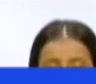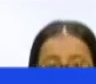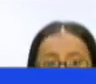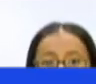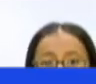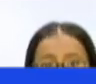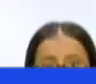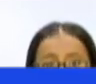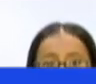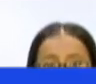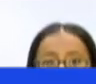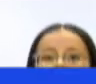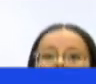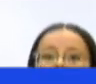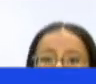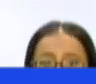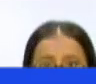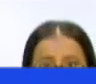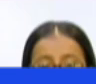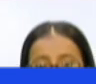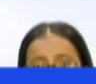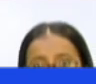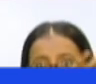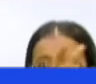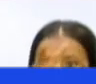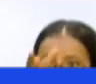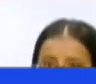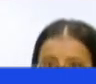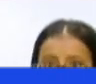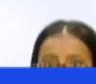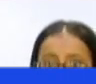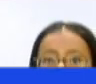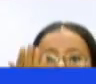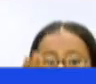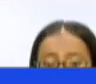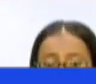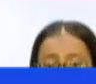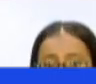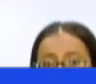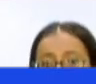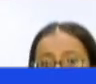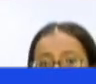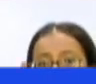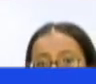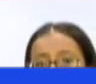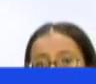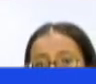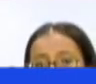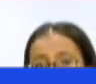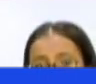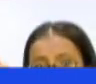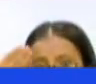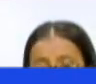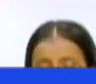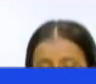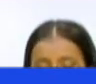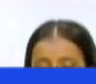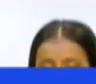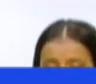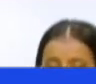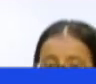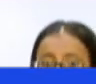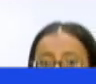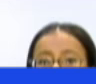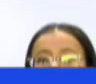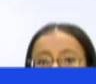la propuesta y Mauricio Oliva se posicionó como el presidente de este poder